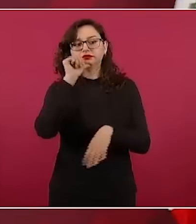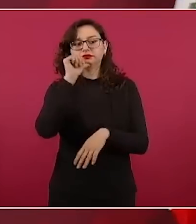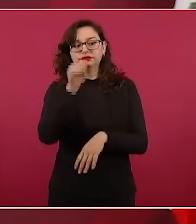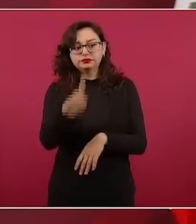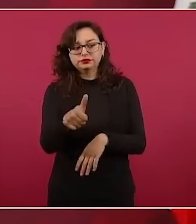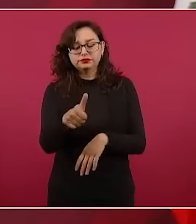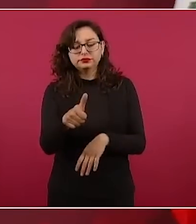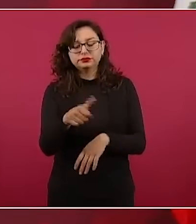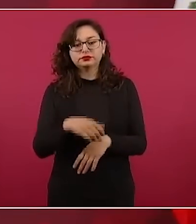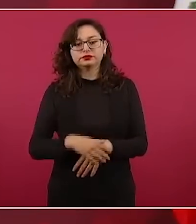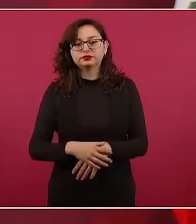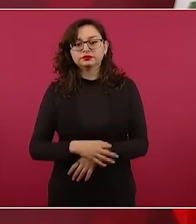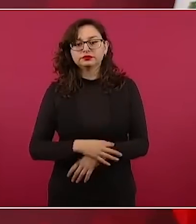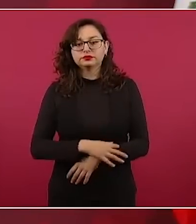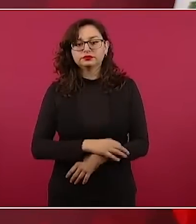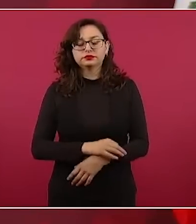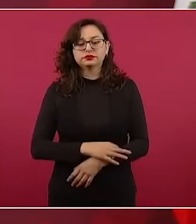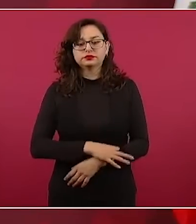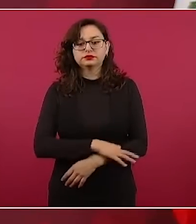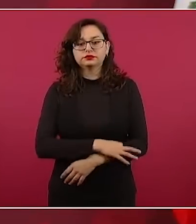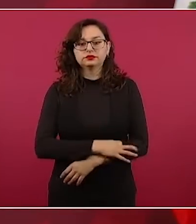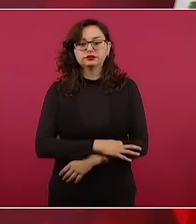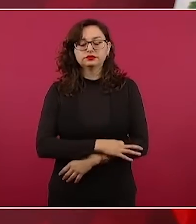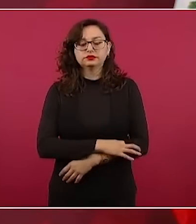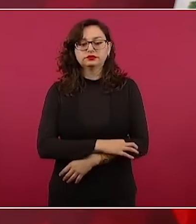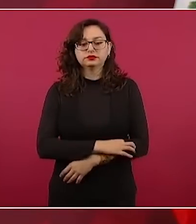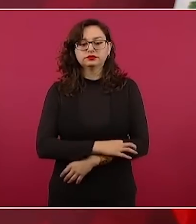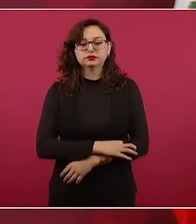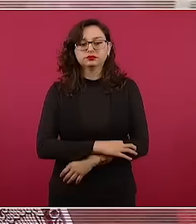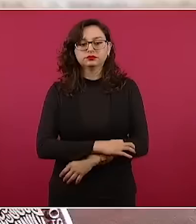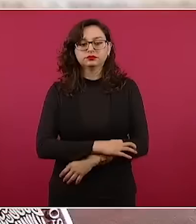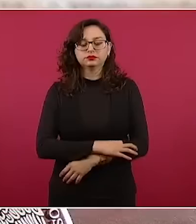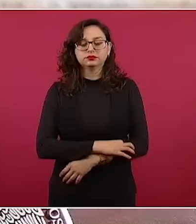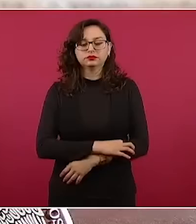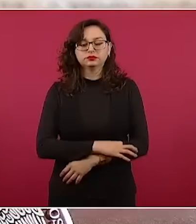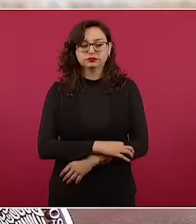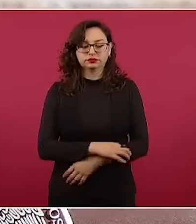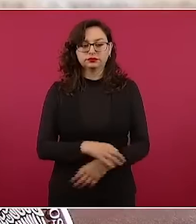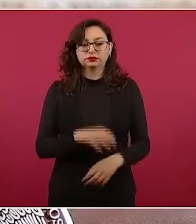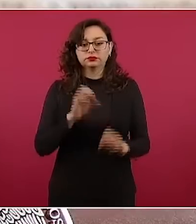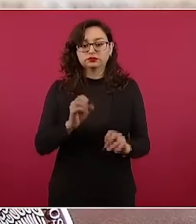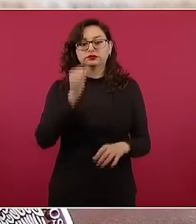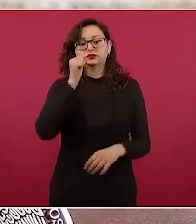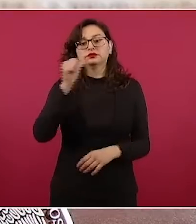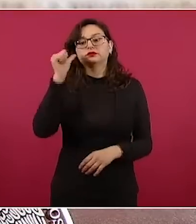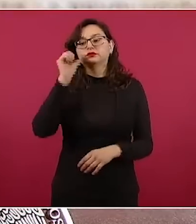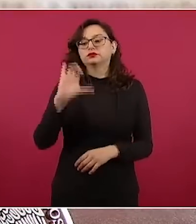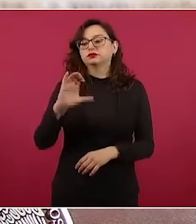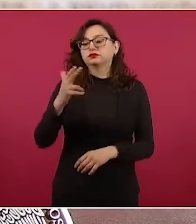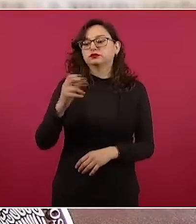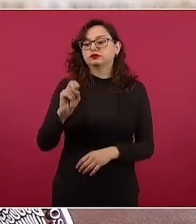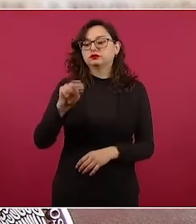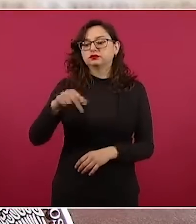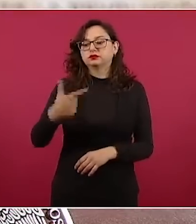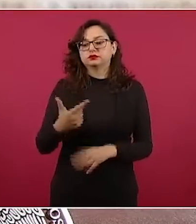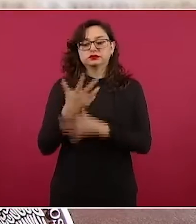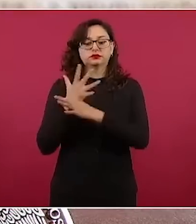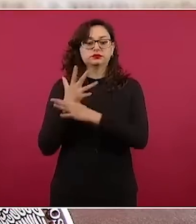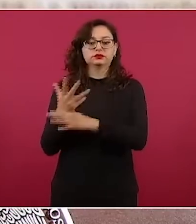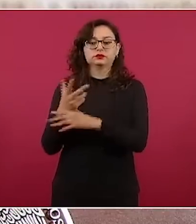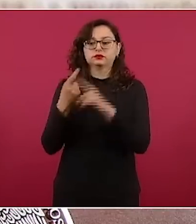para saber,